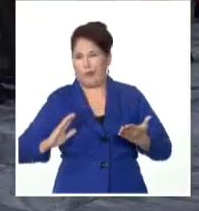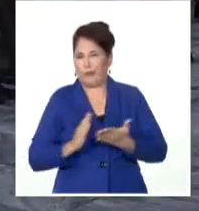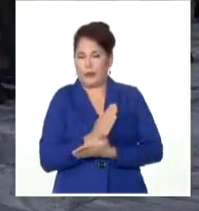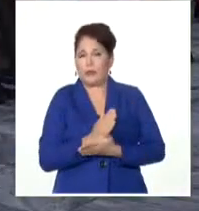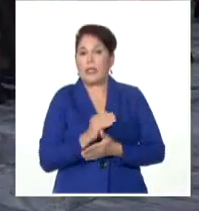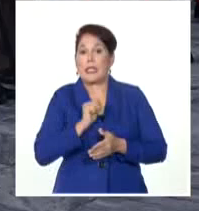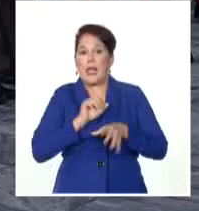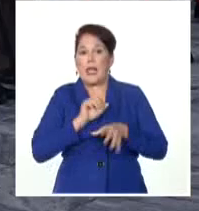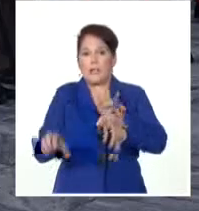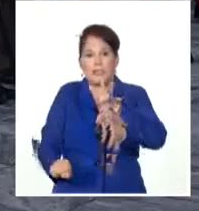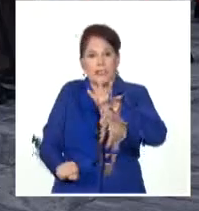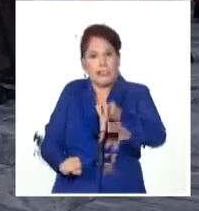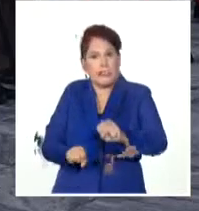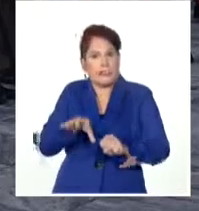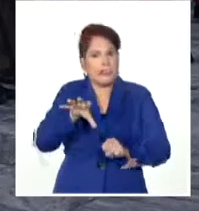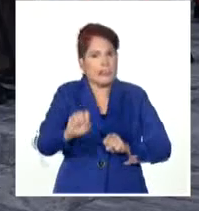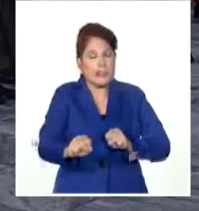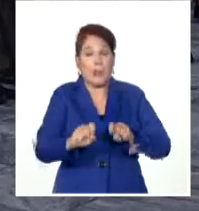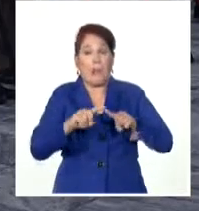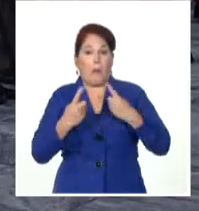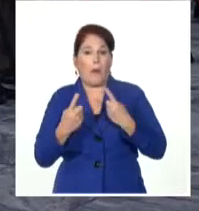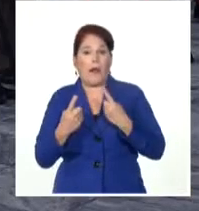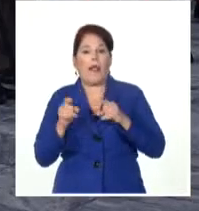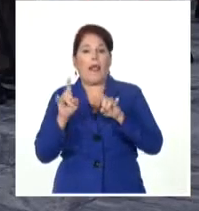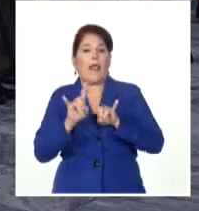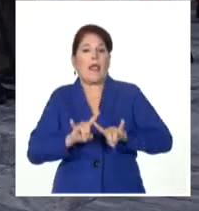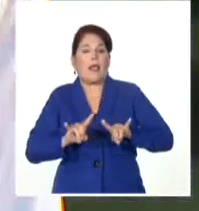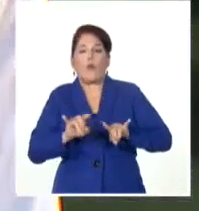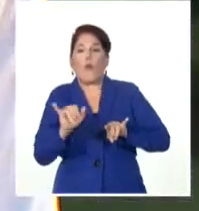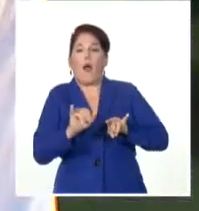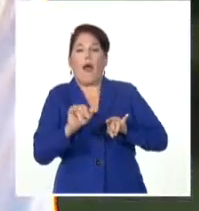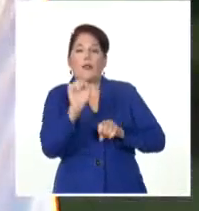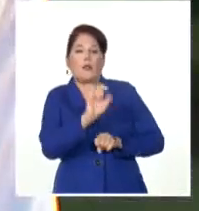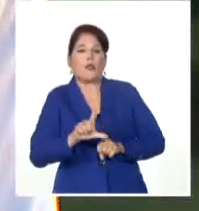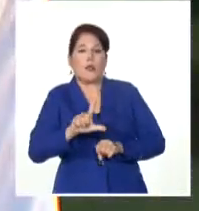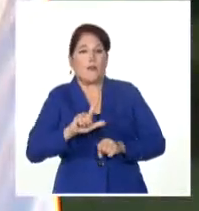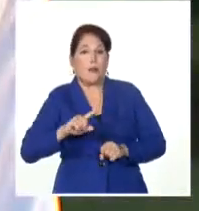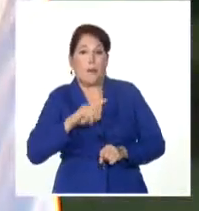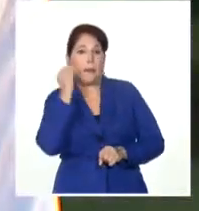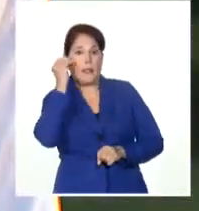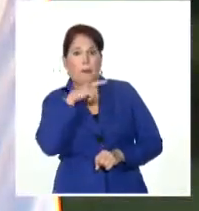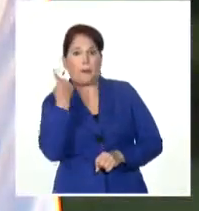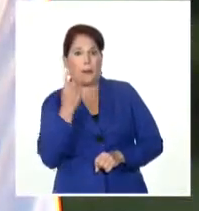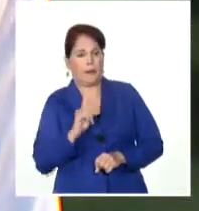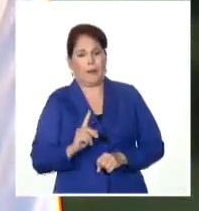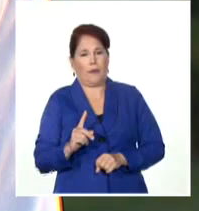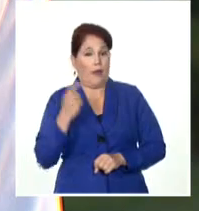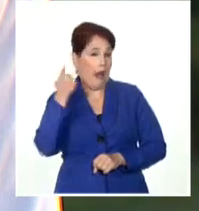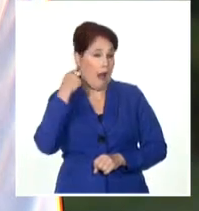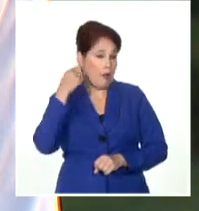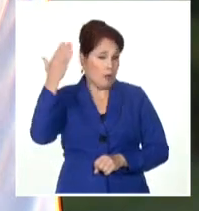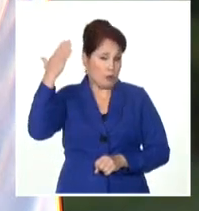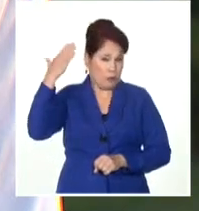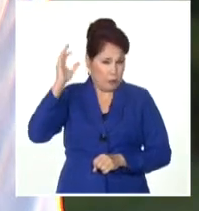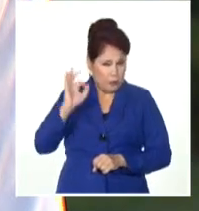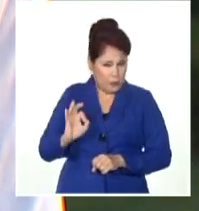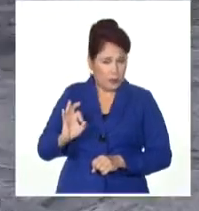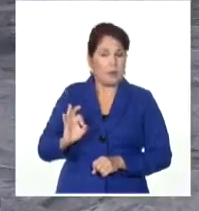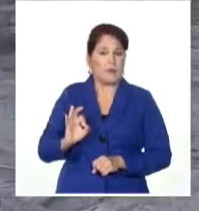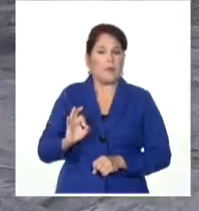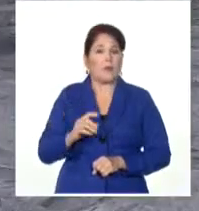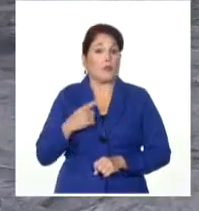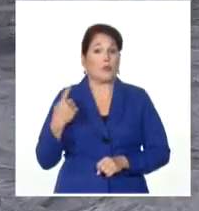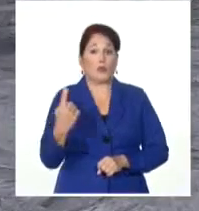la hegemonía pese al rumbo natural de la historia. A lo largo de los últimos años, el tío